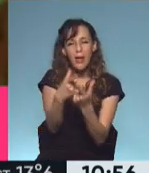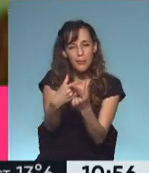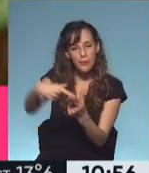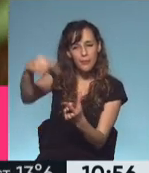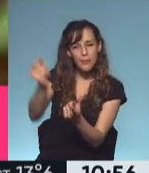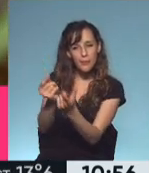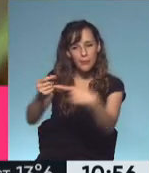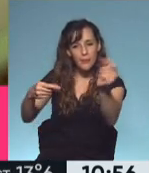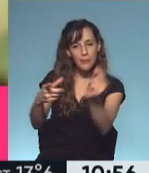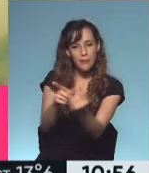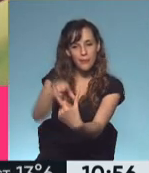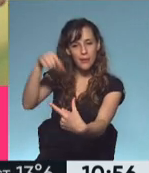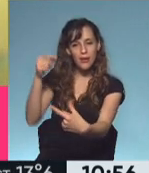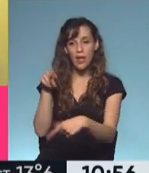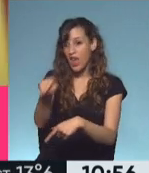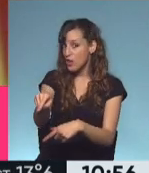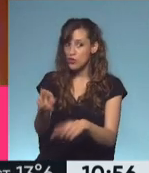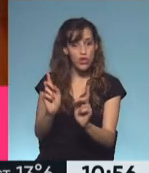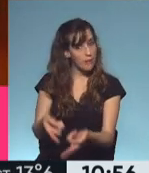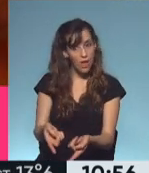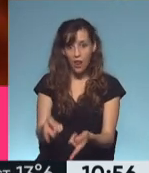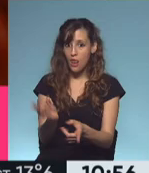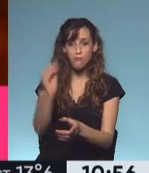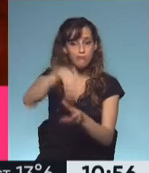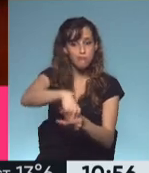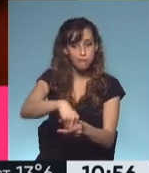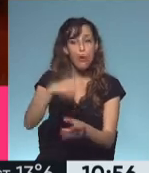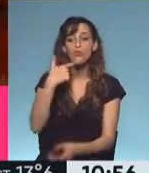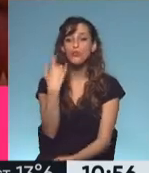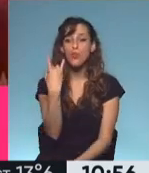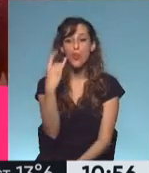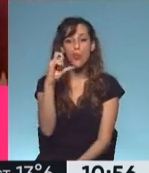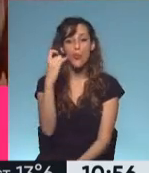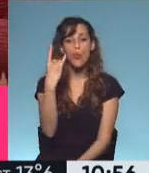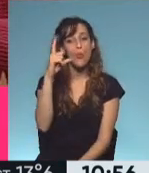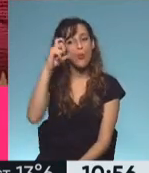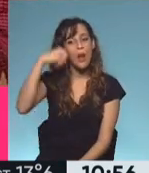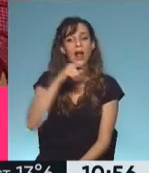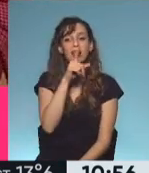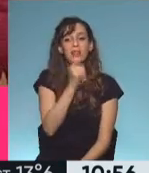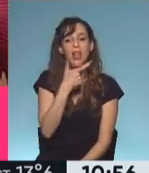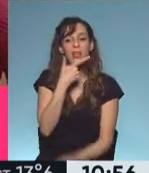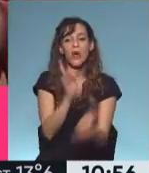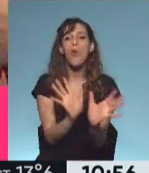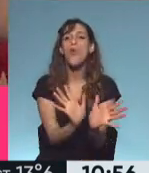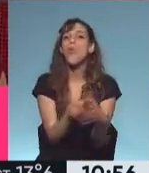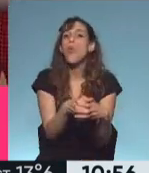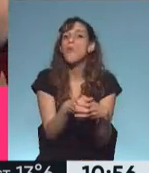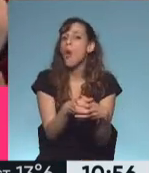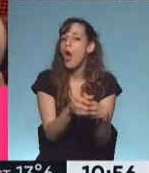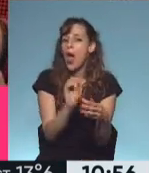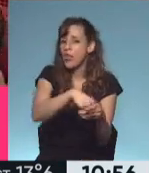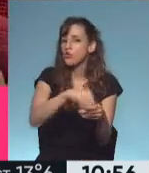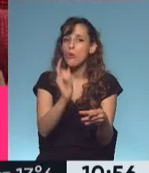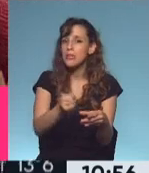otra. Son hermanos. Sí, son primo hermano. Todos como del mismo grupo. Las suculentas son todas las plantas